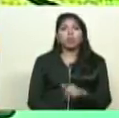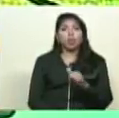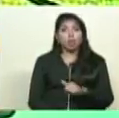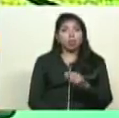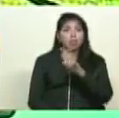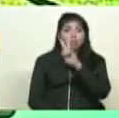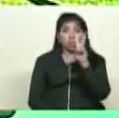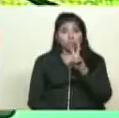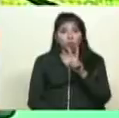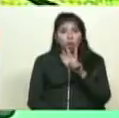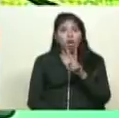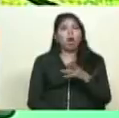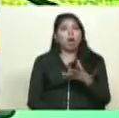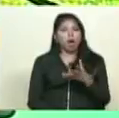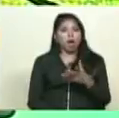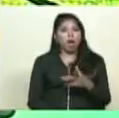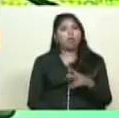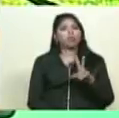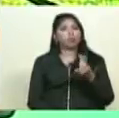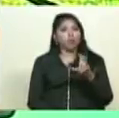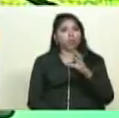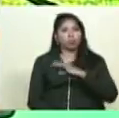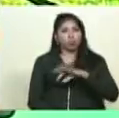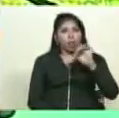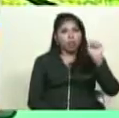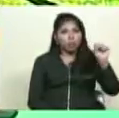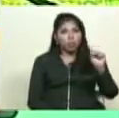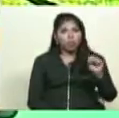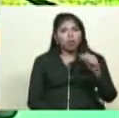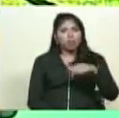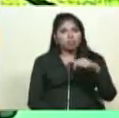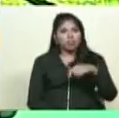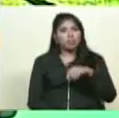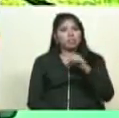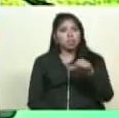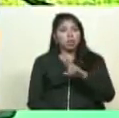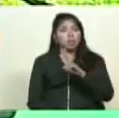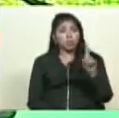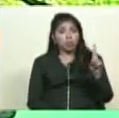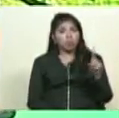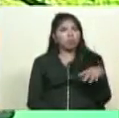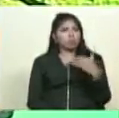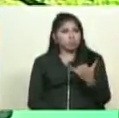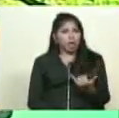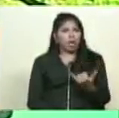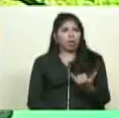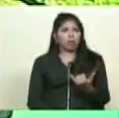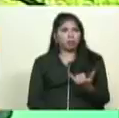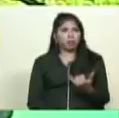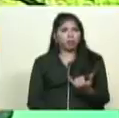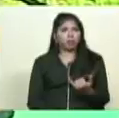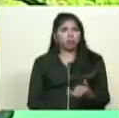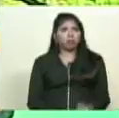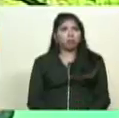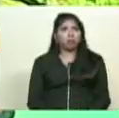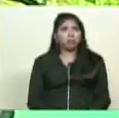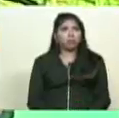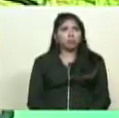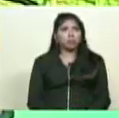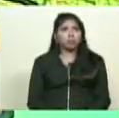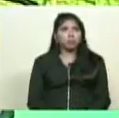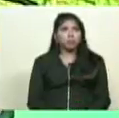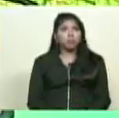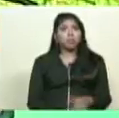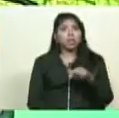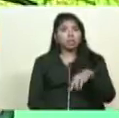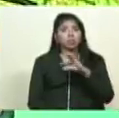hora de un nuevo socialismo, y el socialismo del siglo XXI se está construyendo en la patria de Simón Bolívar. El